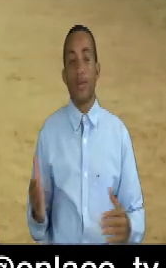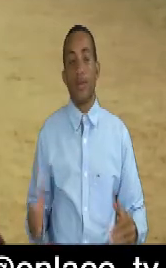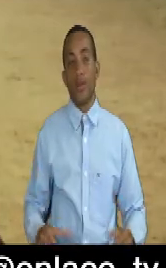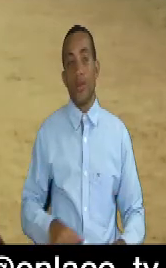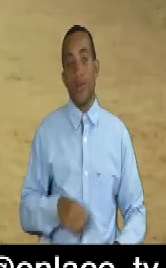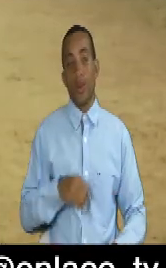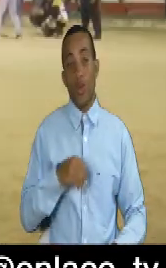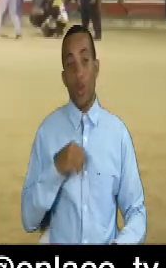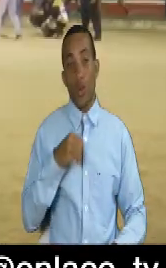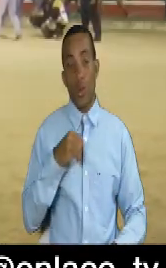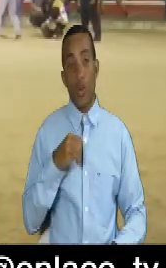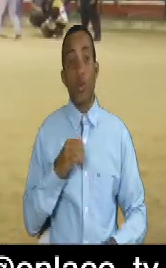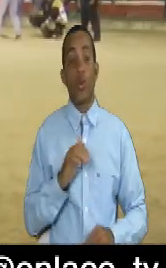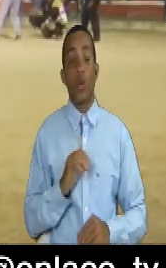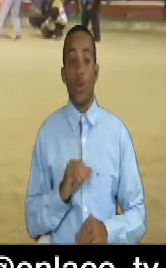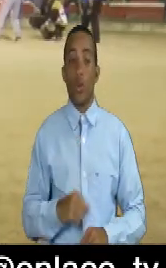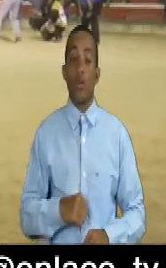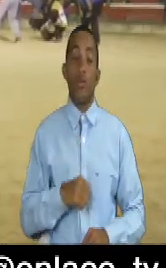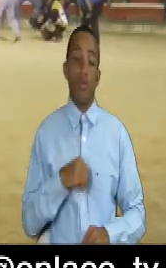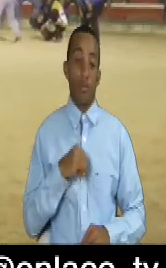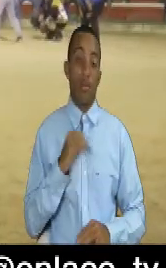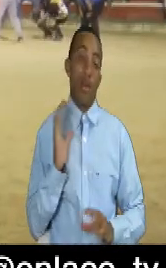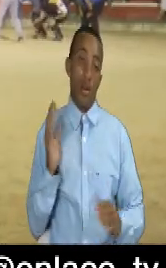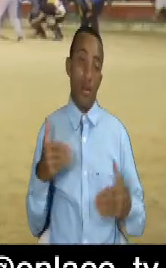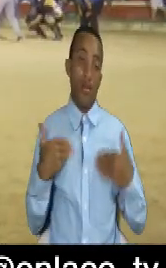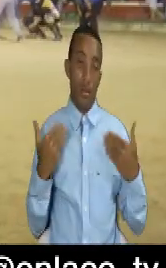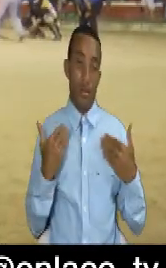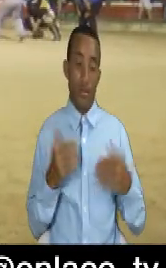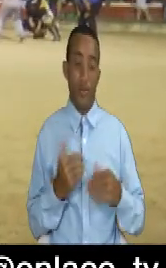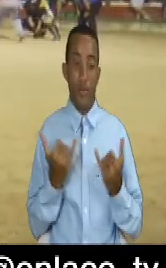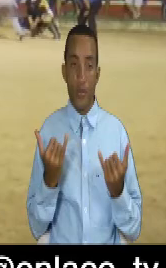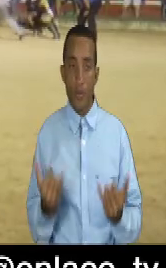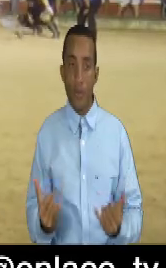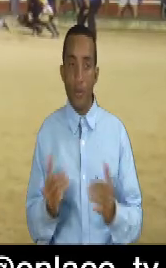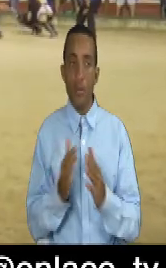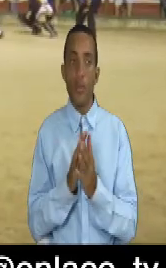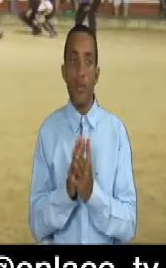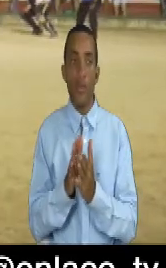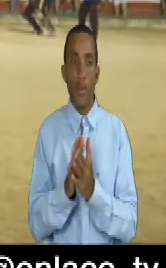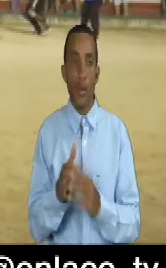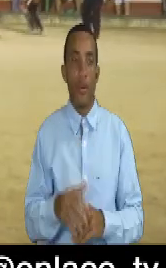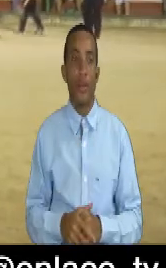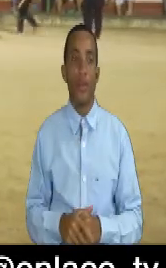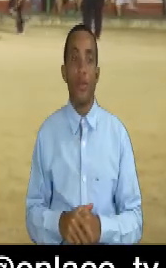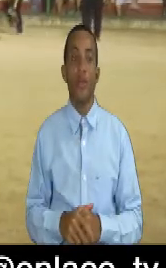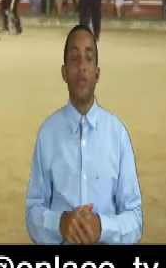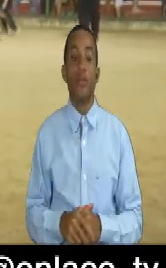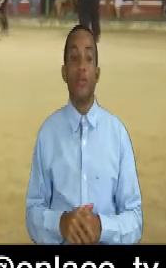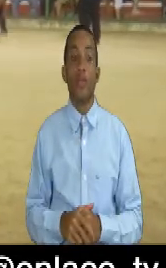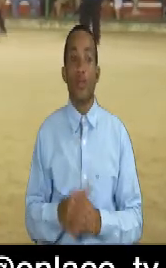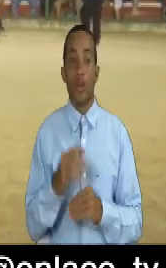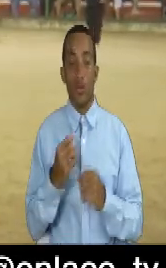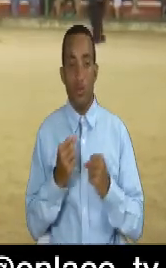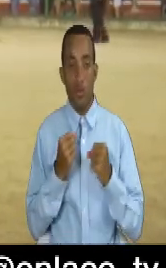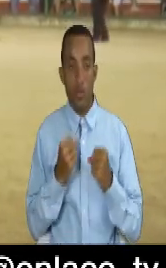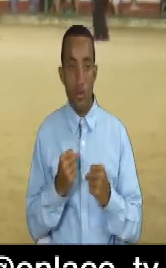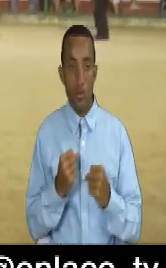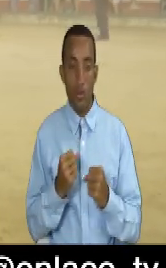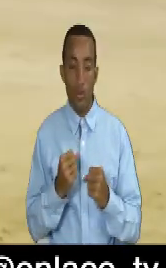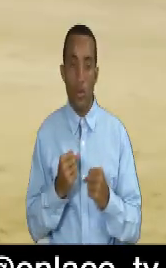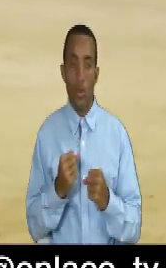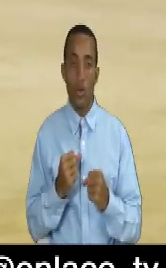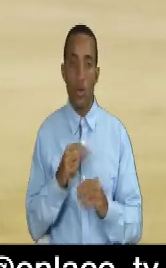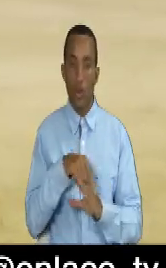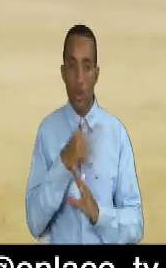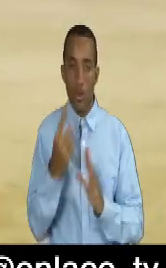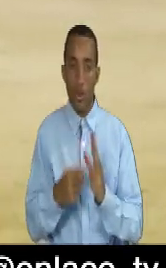porque básicamente estamos en un momento en el cual estamos fortalecidos totalmente,